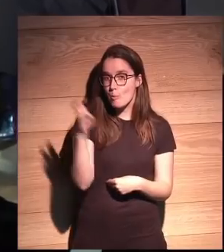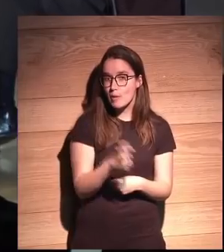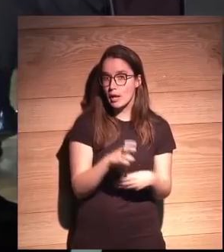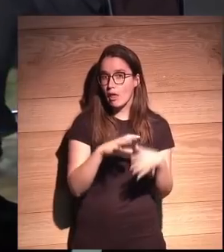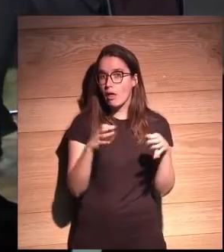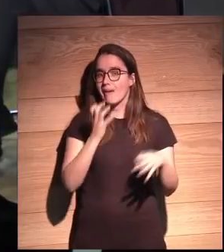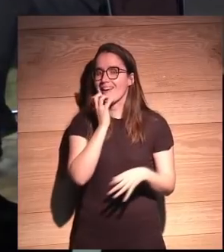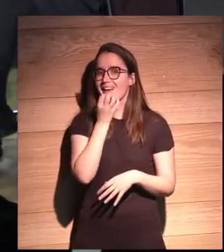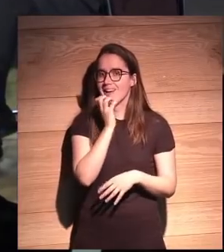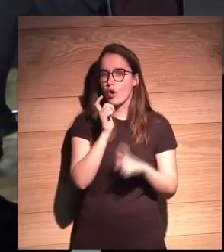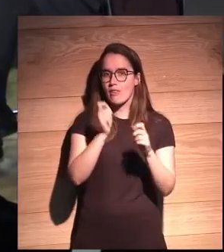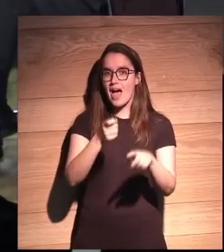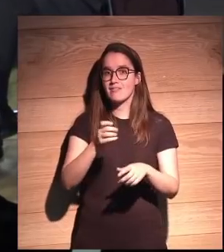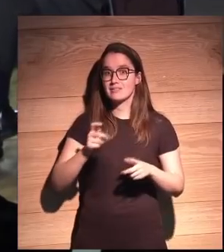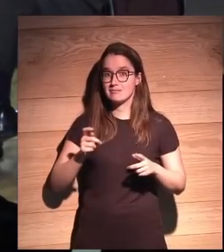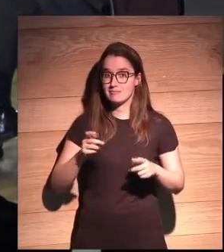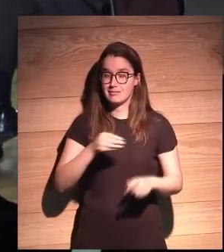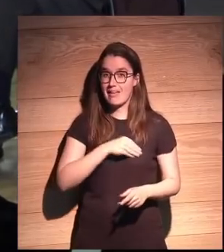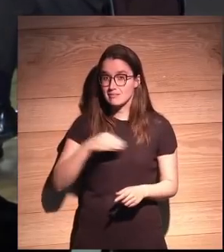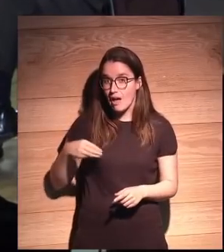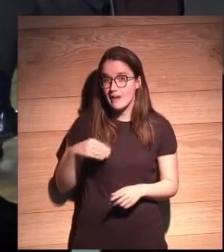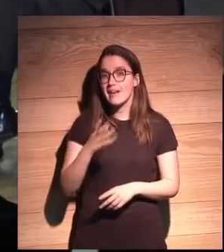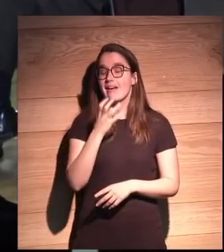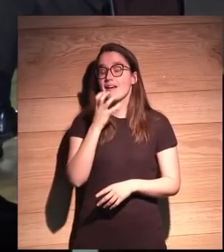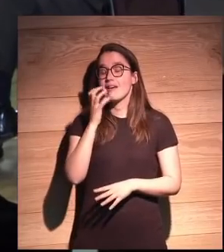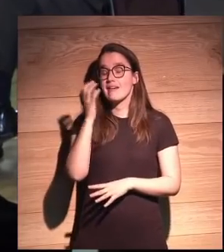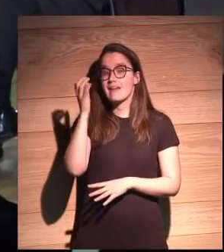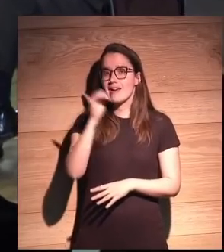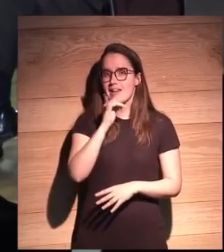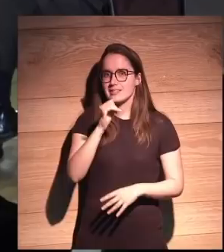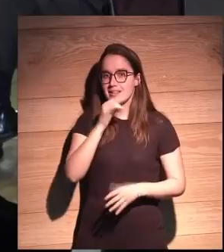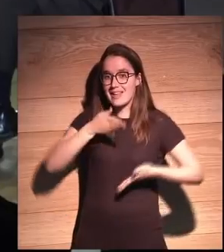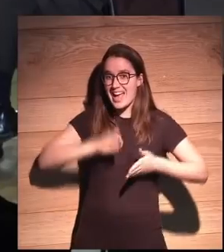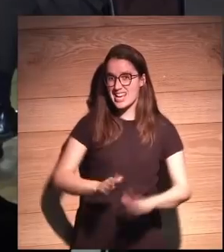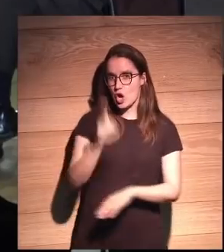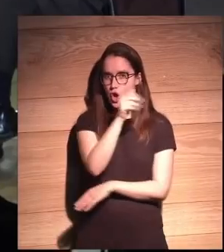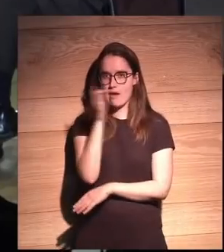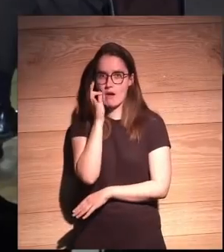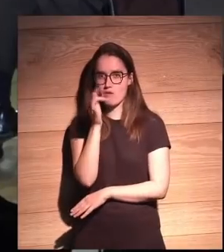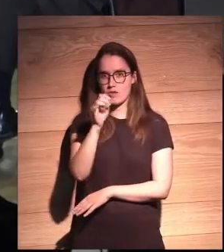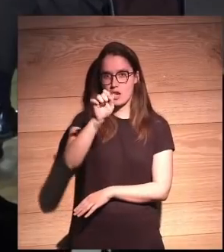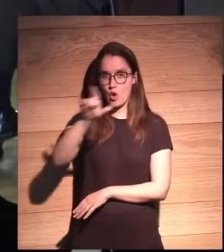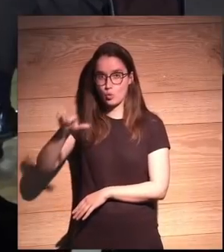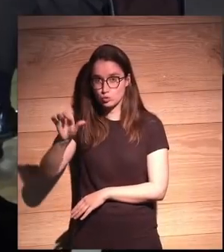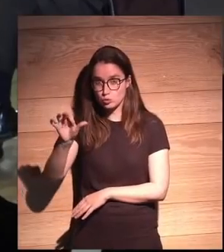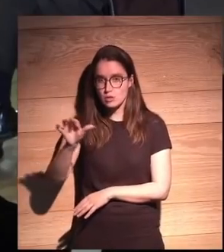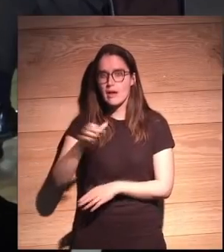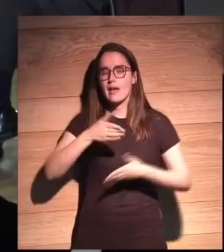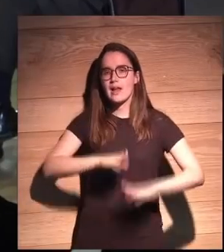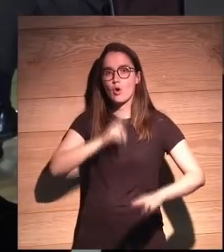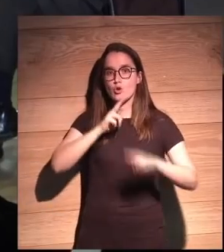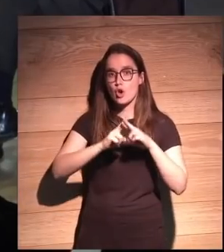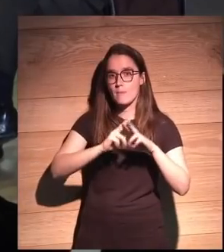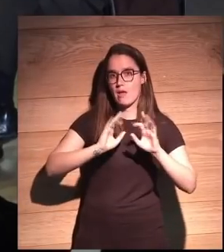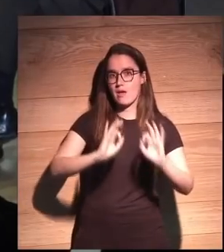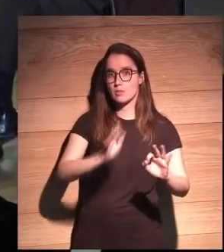en griego da teta y que en latín da filius y filia, hijo e hija. El hijo se llama así y la